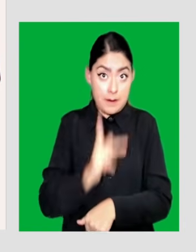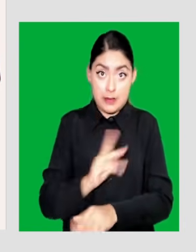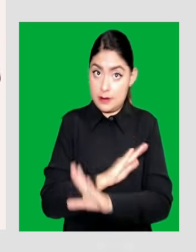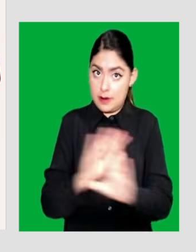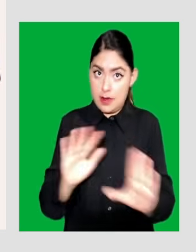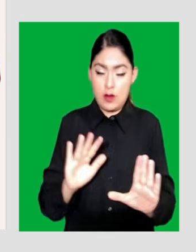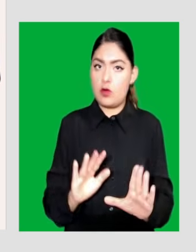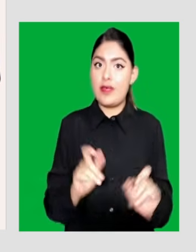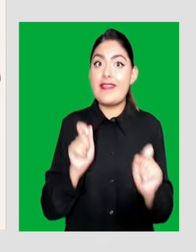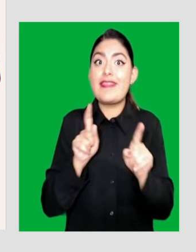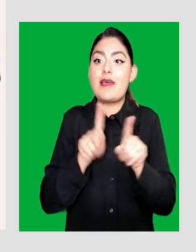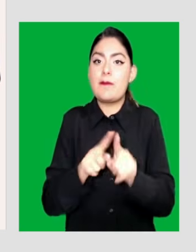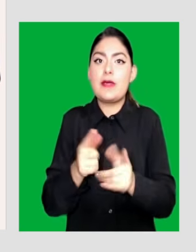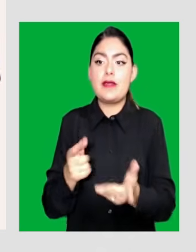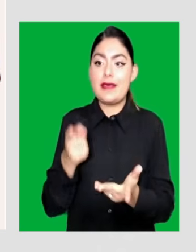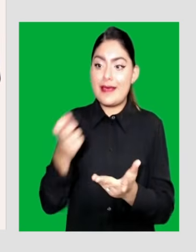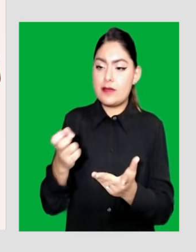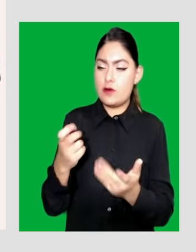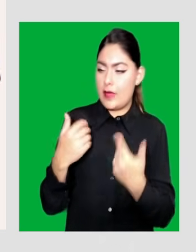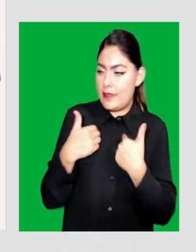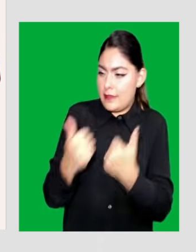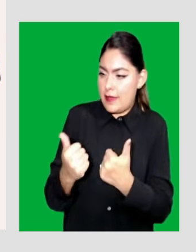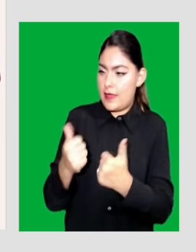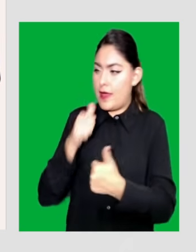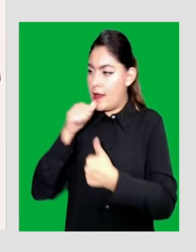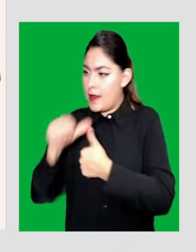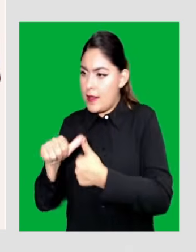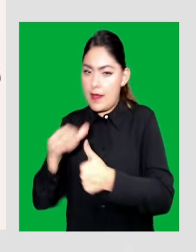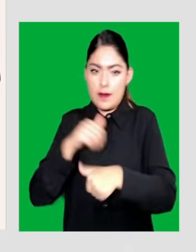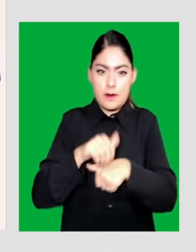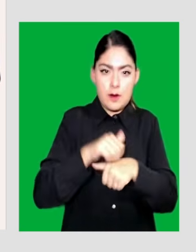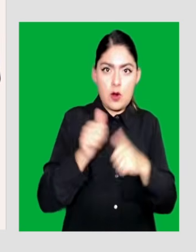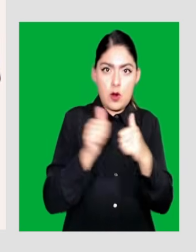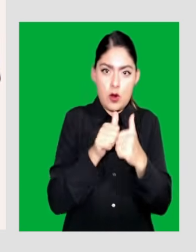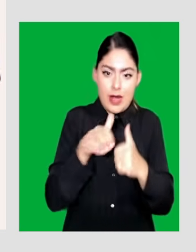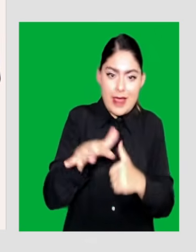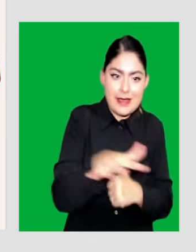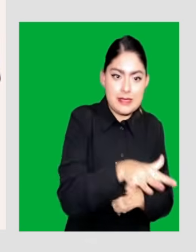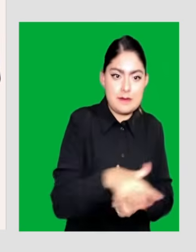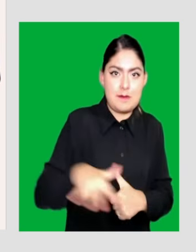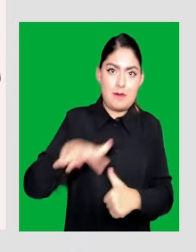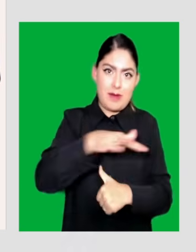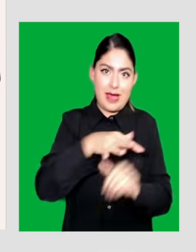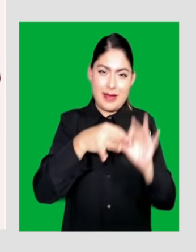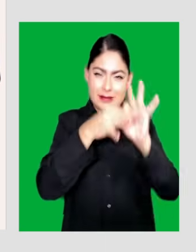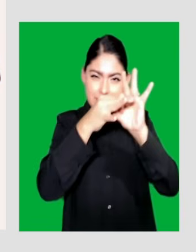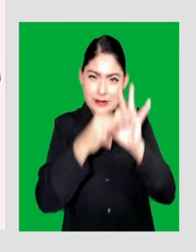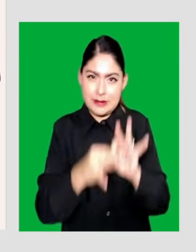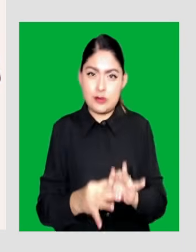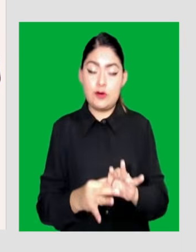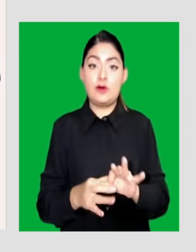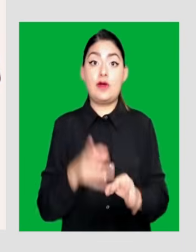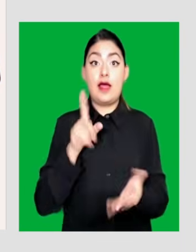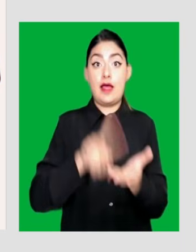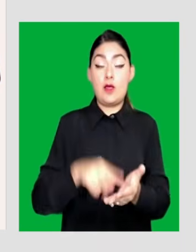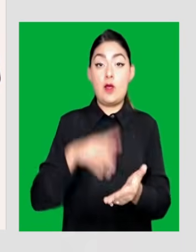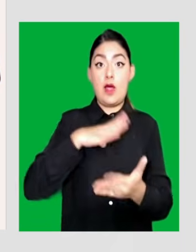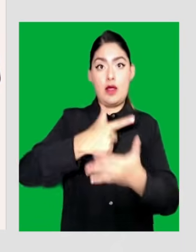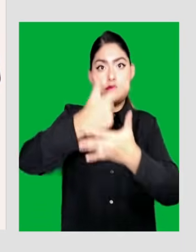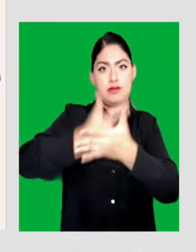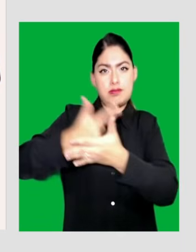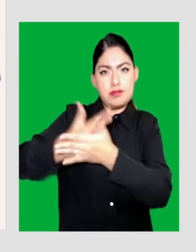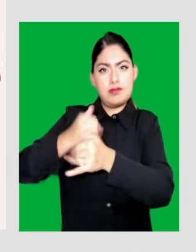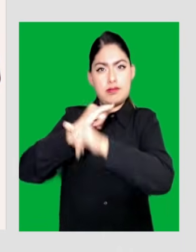entorno adecuado para la captura, almacenamiento y gestión tanto de información alfanumérica como de información geográfica. Es